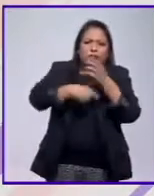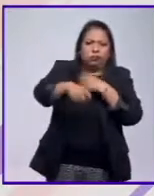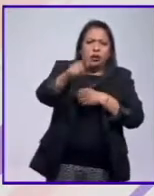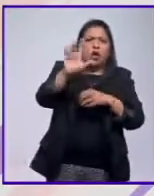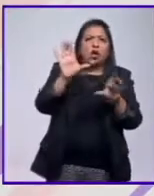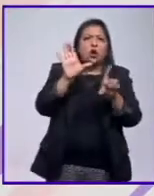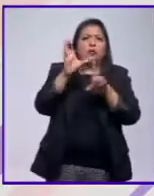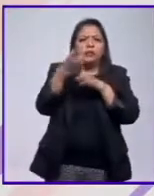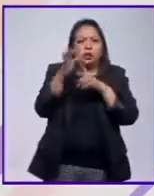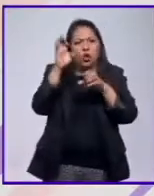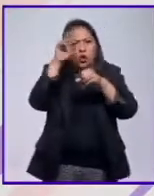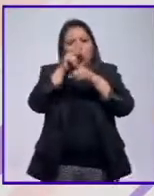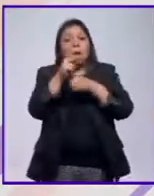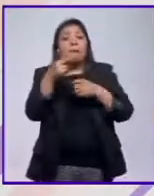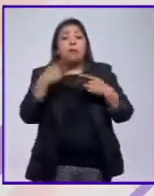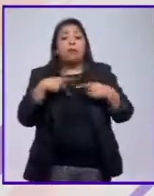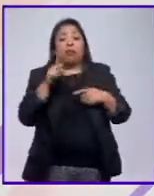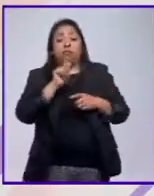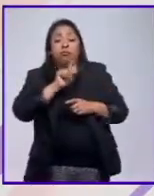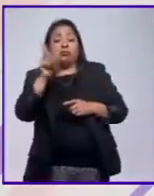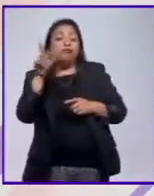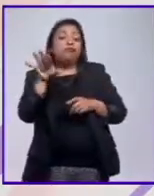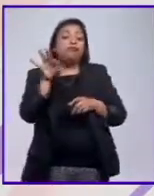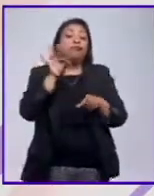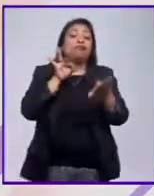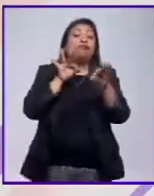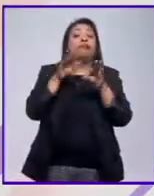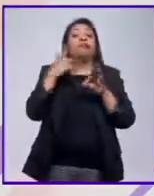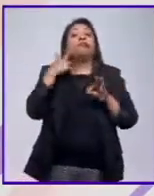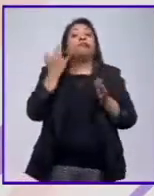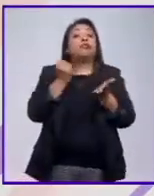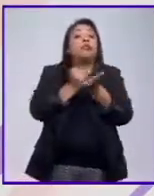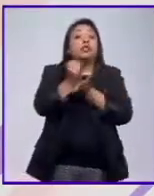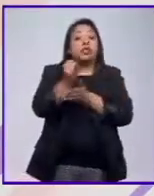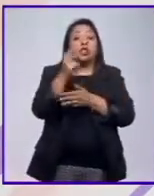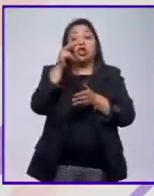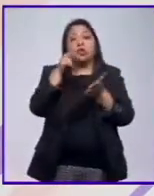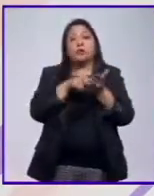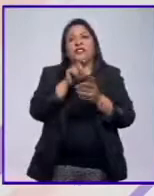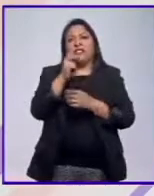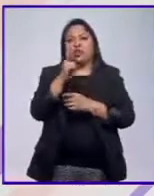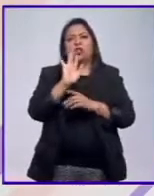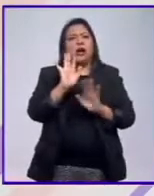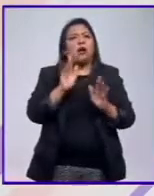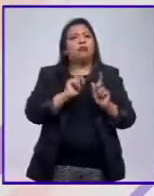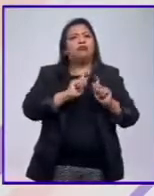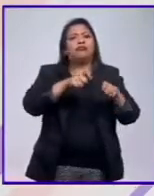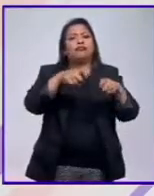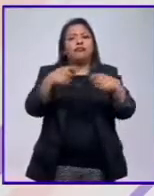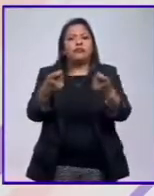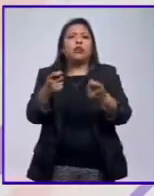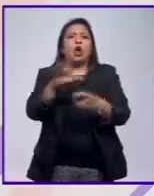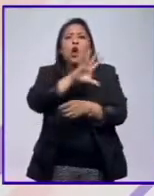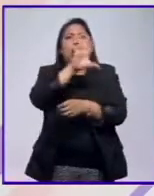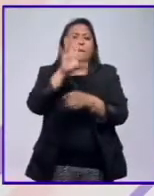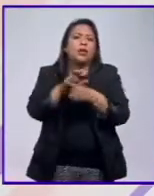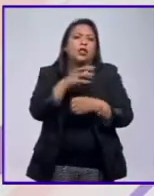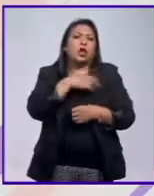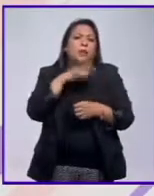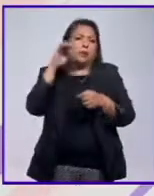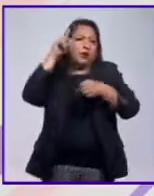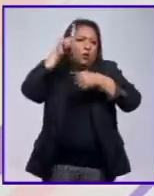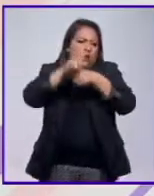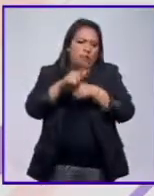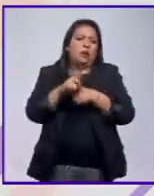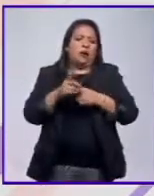Comisión Europea y un grupo de expertos decide si la preselecciona. Hasta 2022 ya están designadas prácticamente todas las capitales